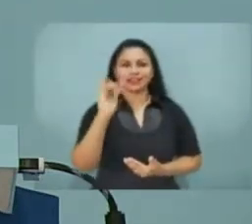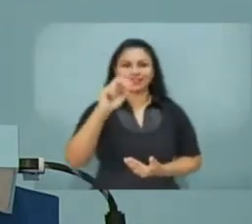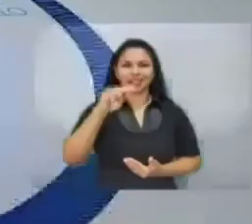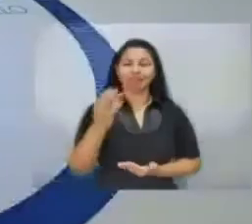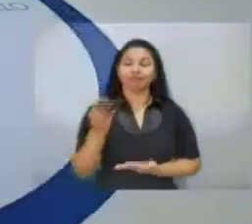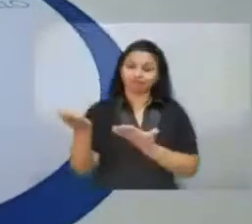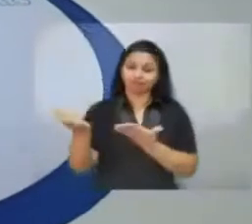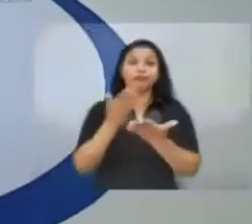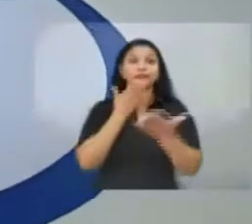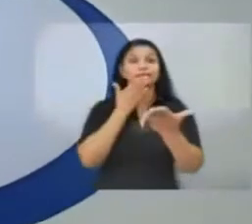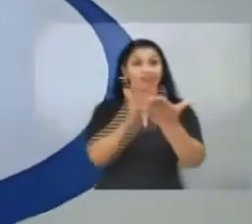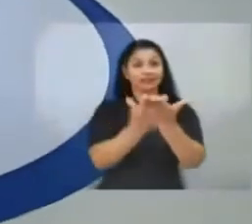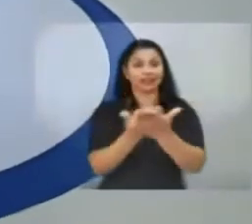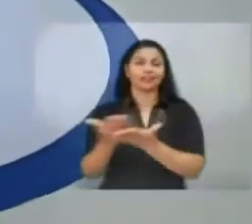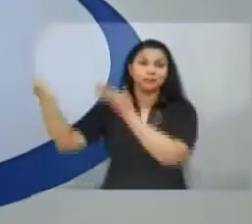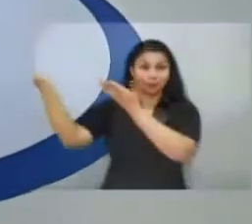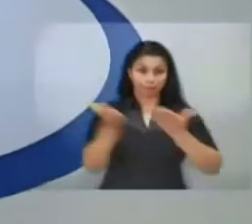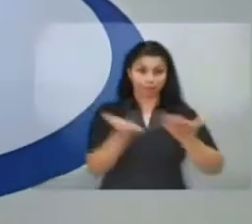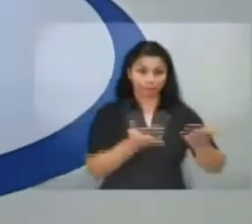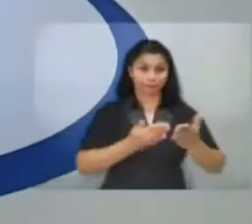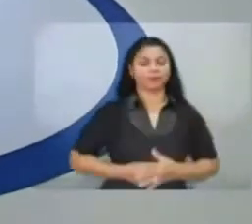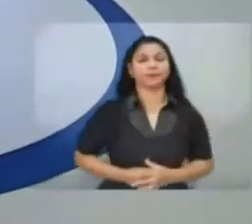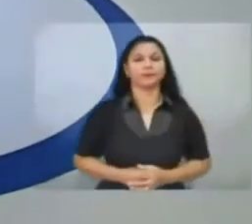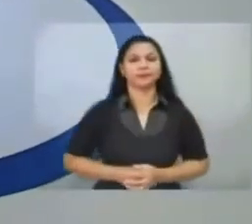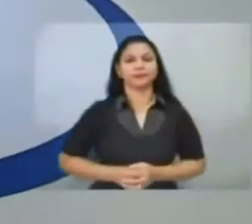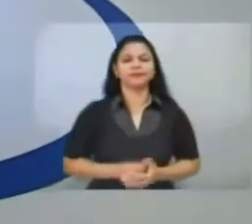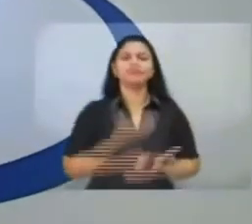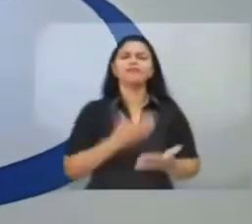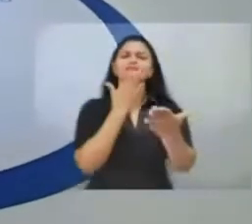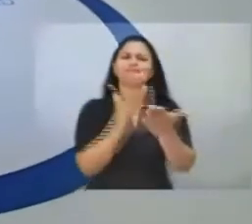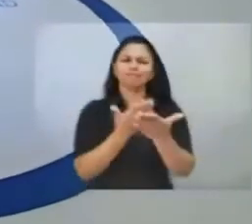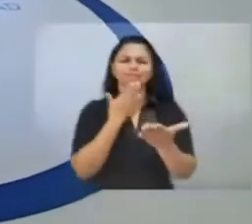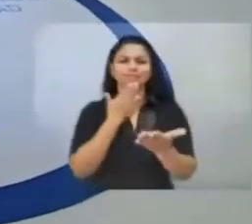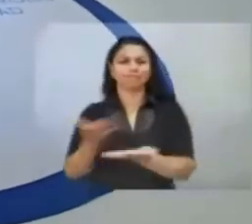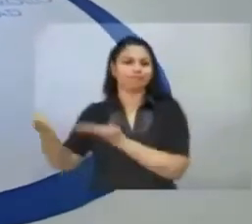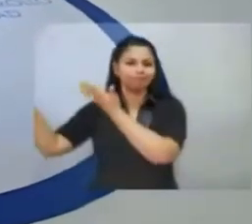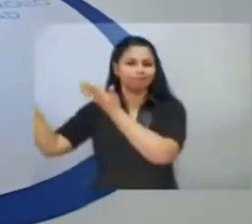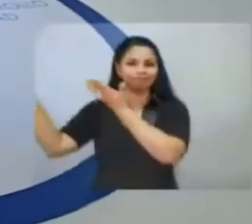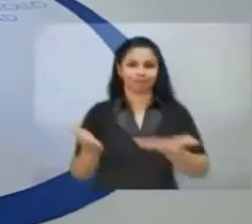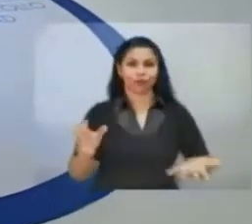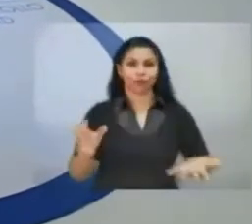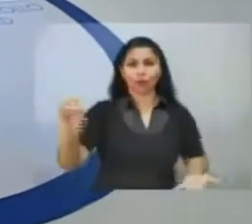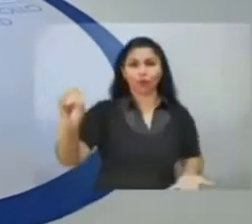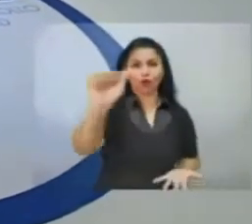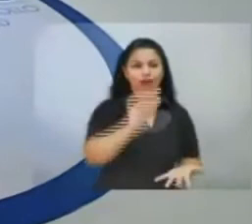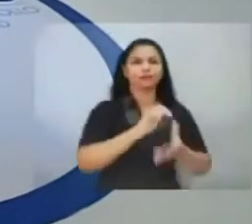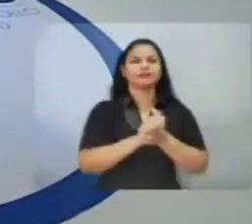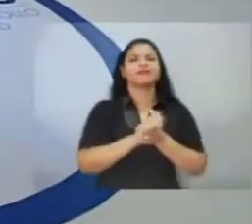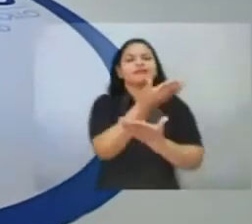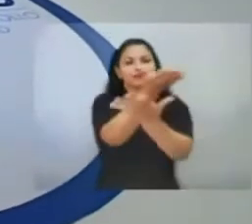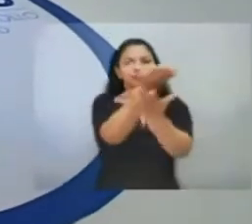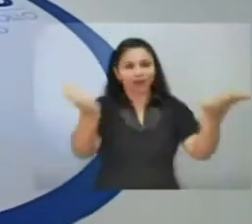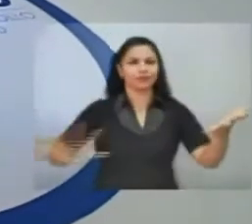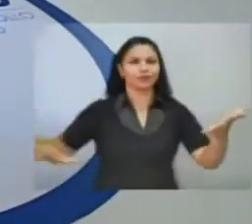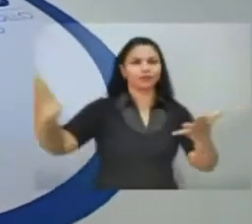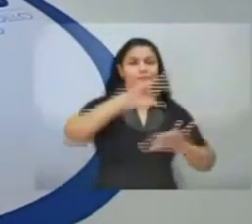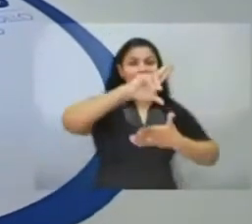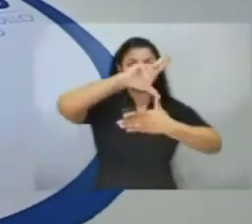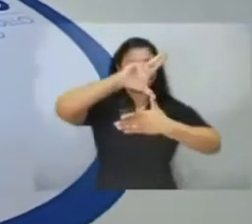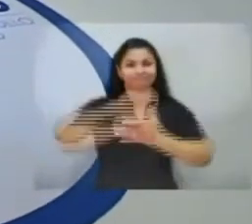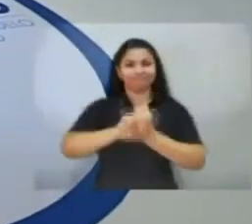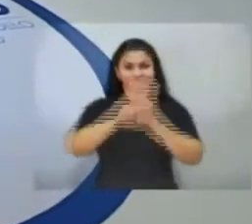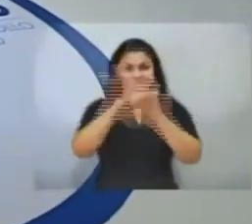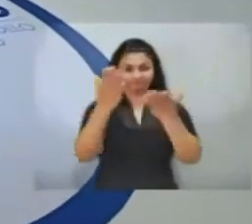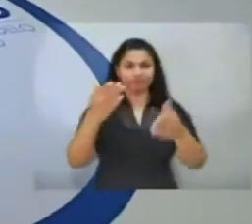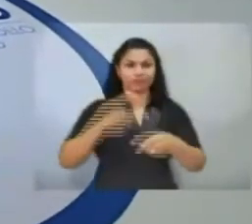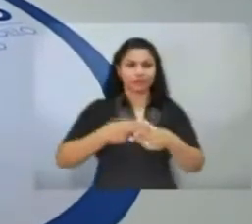Muchas gracias, bienvenidos. Muchas gracias, bienvenidos, bienvenidas. Un saludo para toda América Latina. Los saluda aquí Sebastián Cabello